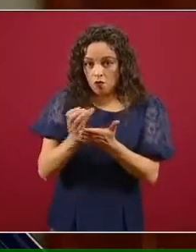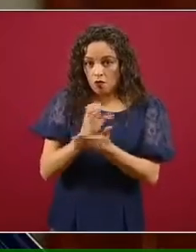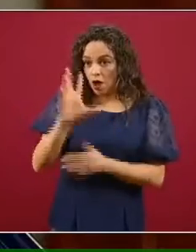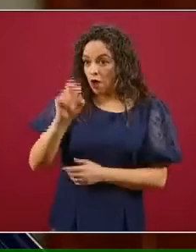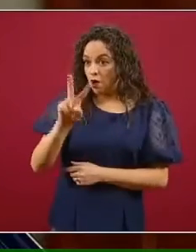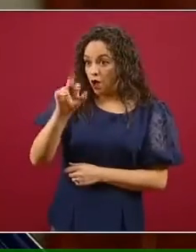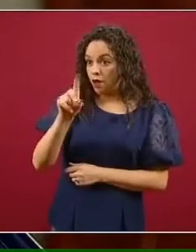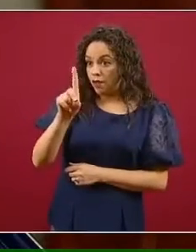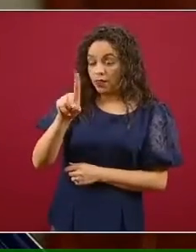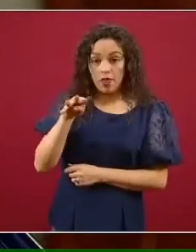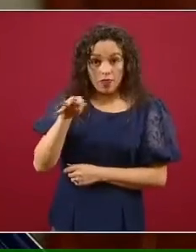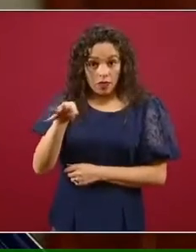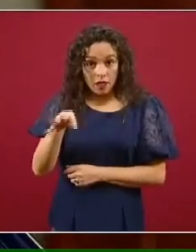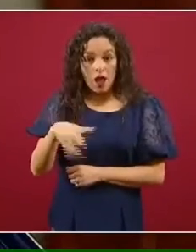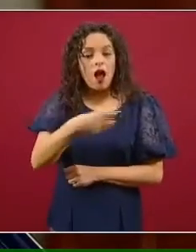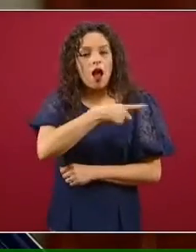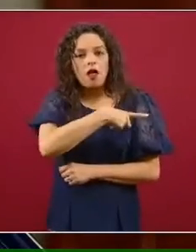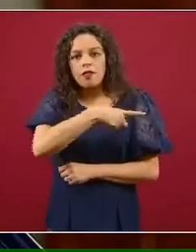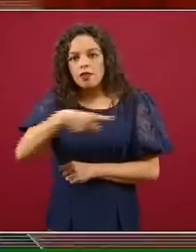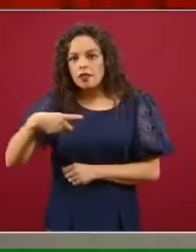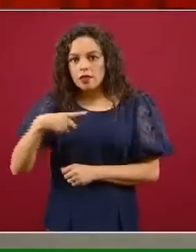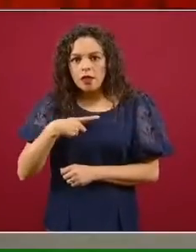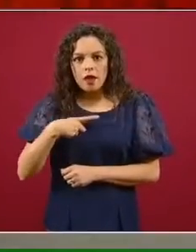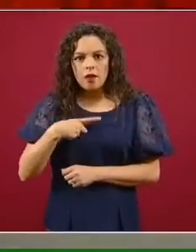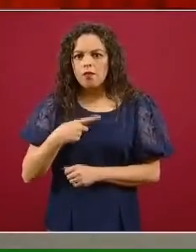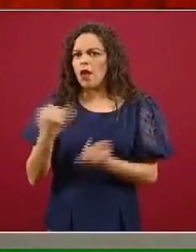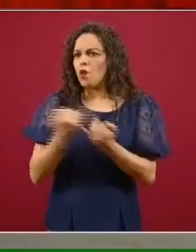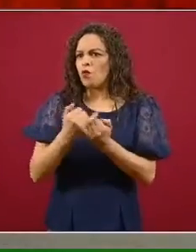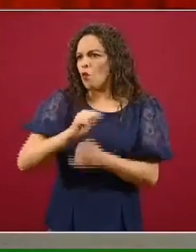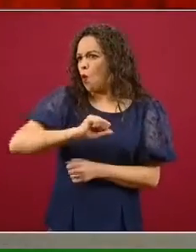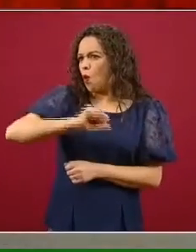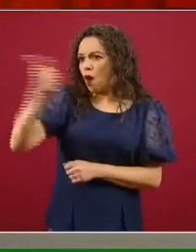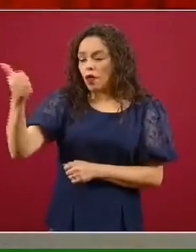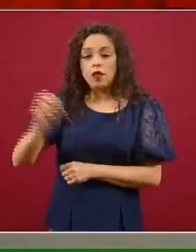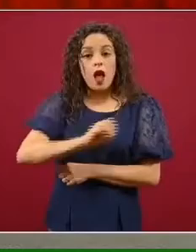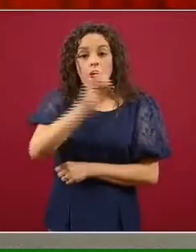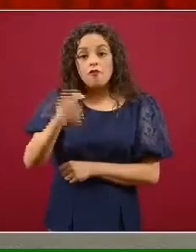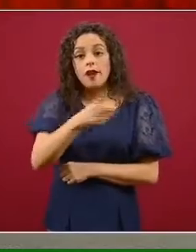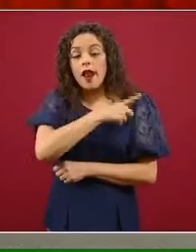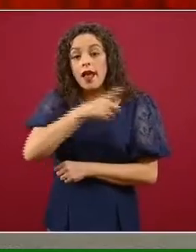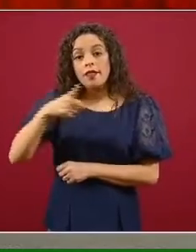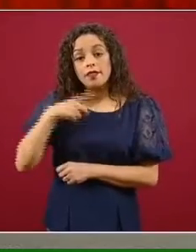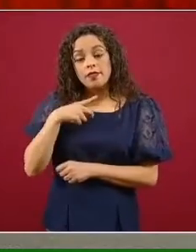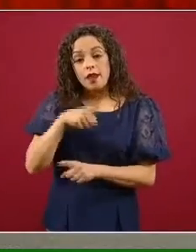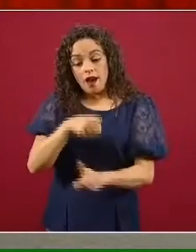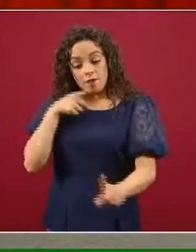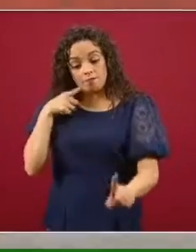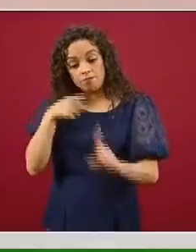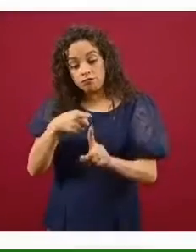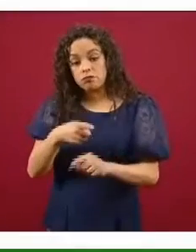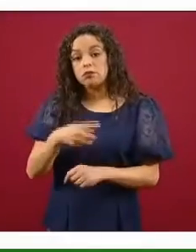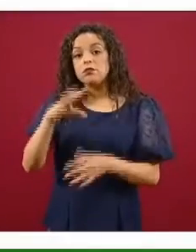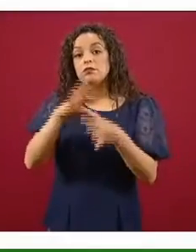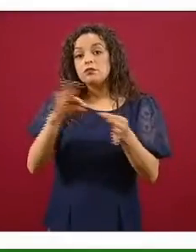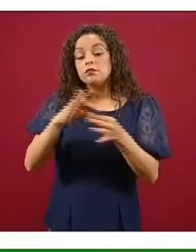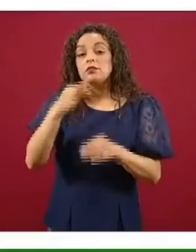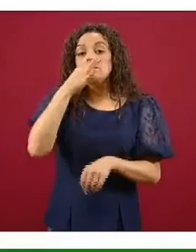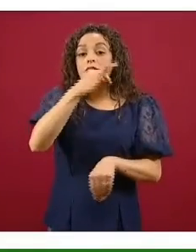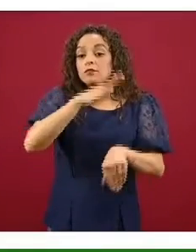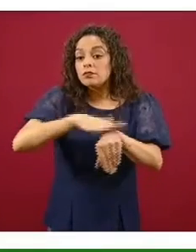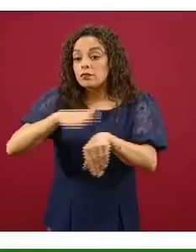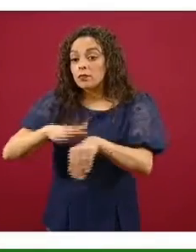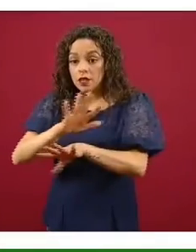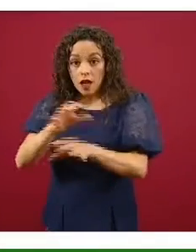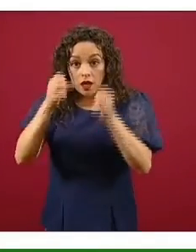de basarse, como cualquier otro tratamiento, en evidencia científica de eficacia y seguridad, apoyada